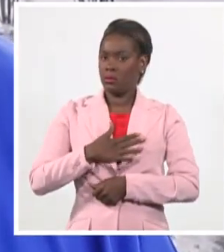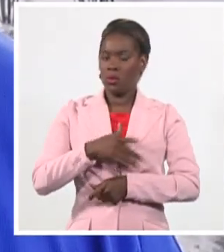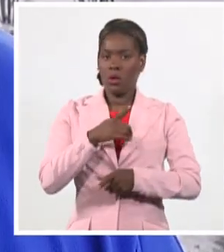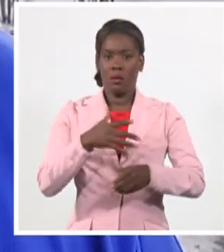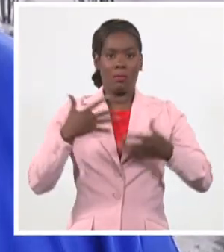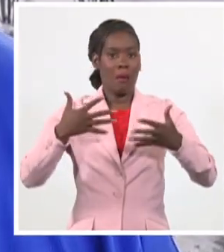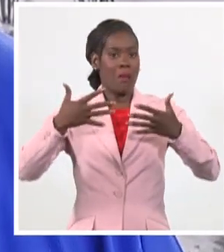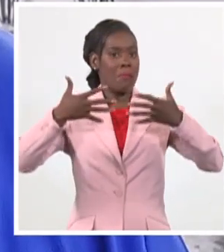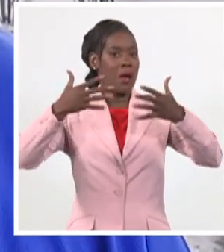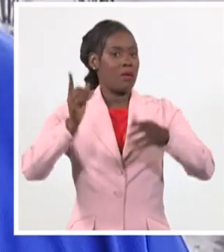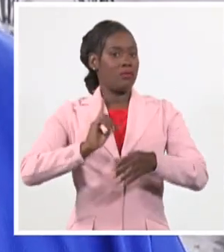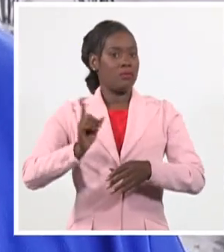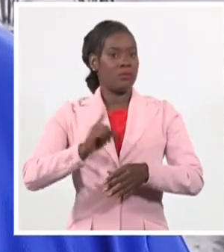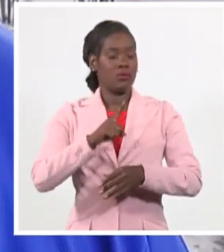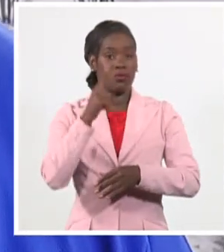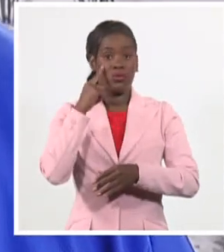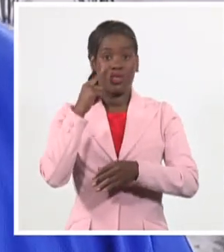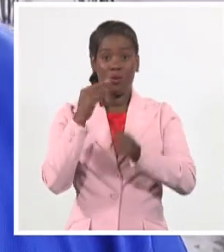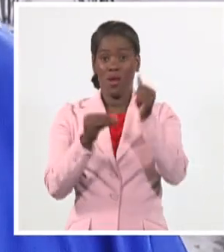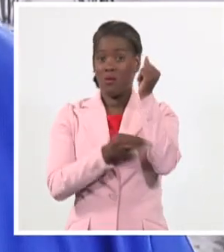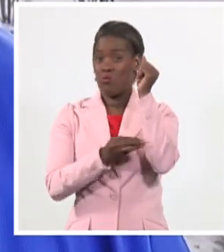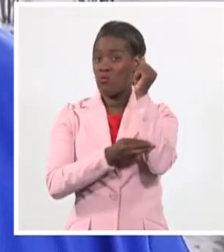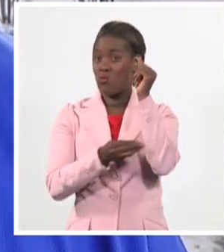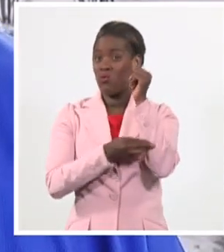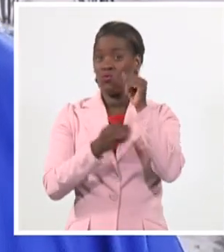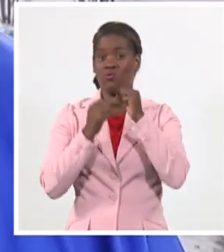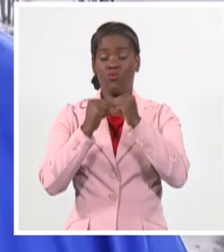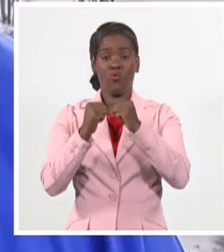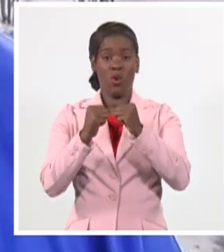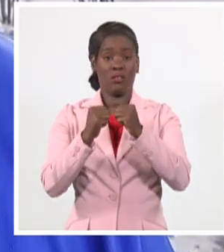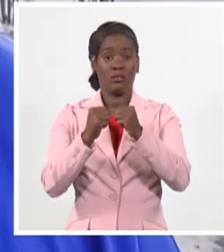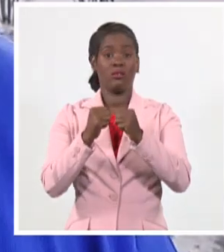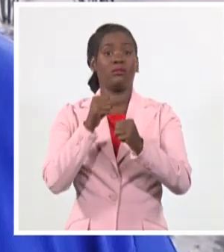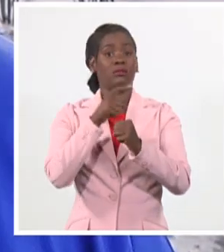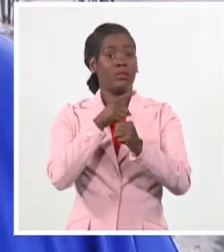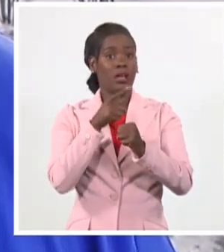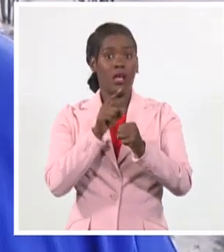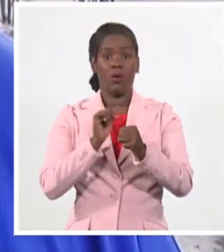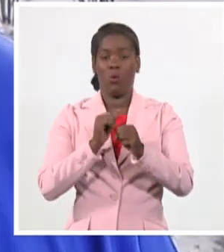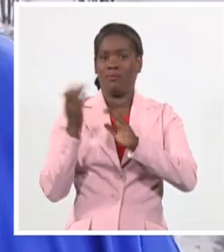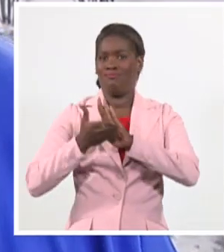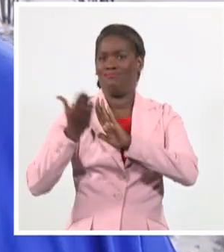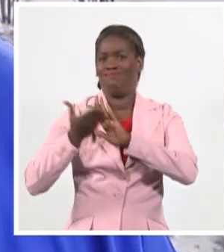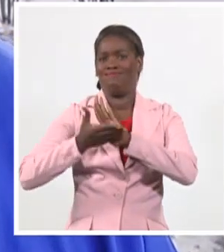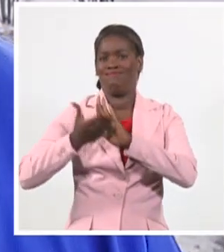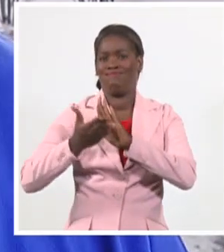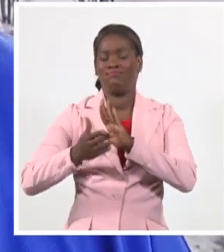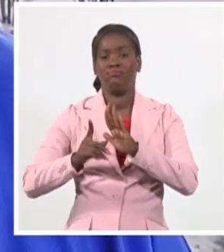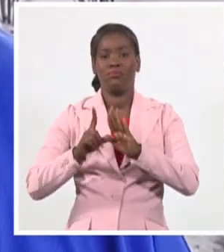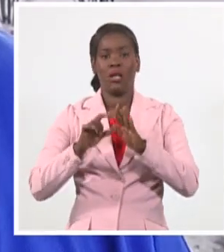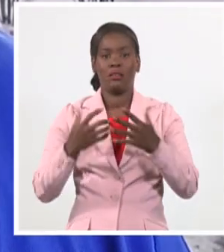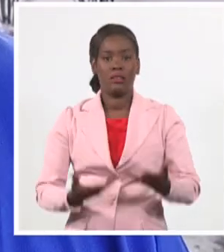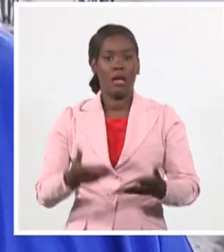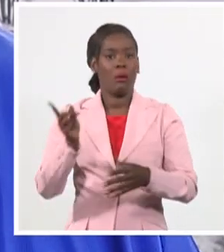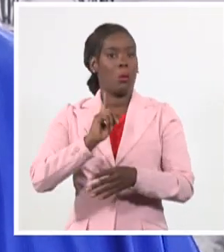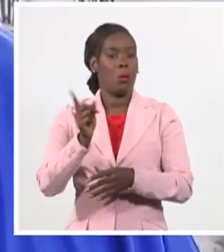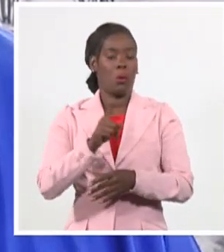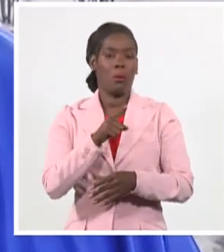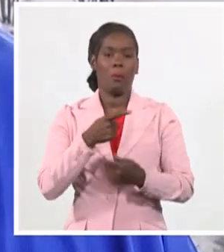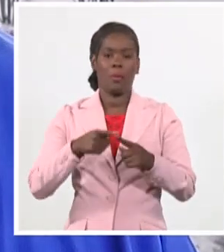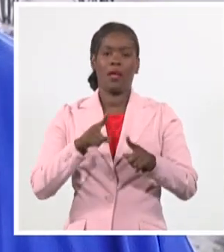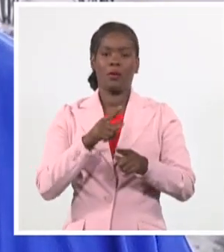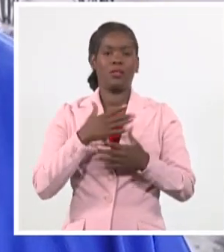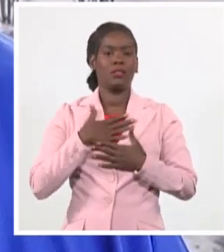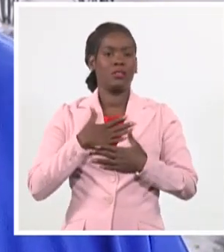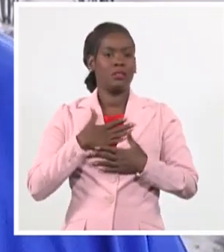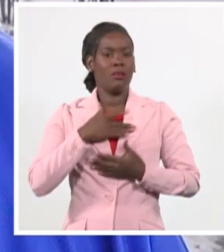lanzador de más potencia en el grupo. Y lo decidimos porque es un lanzador muy, muy estable, y por detrás tendremos entonces los lanzadores que iniciaron el primer día, el